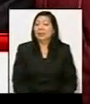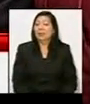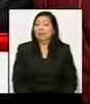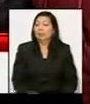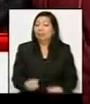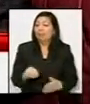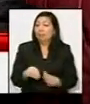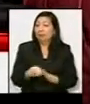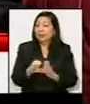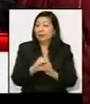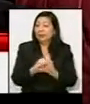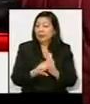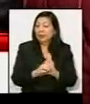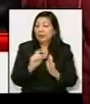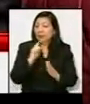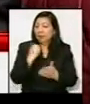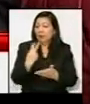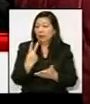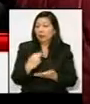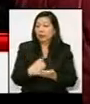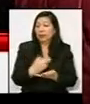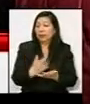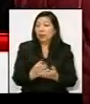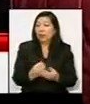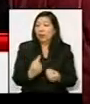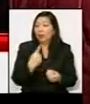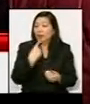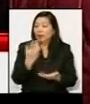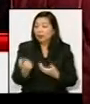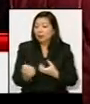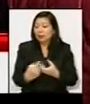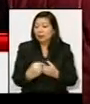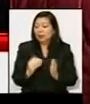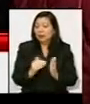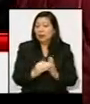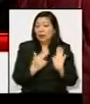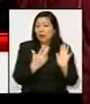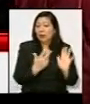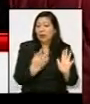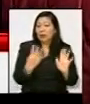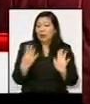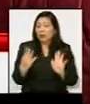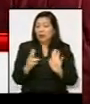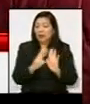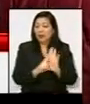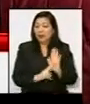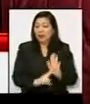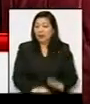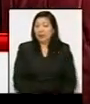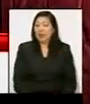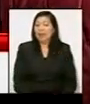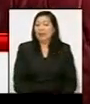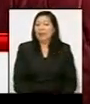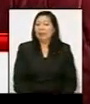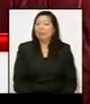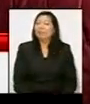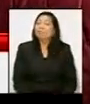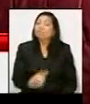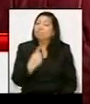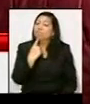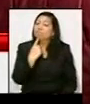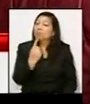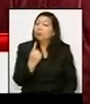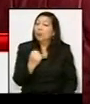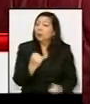infracción la constitución sean los dos sellos tal y como está recogido en el artículo 89 del reglamento no va a referir a